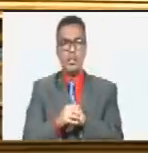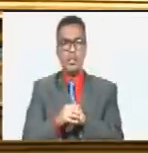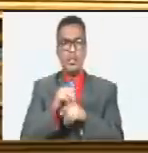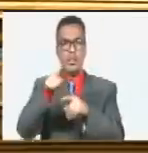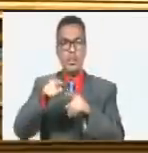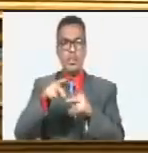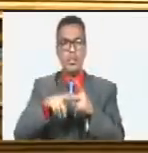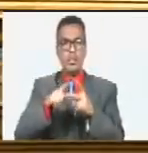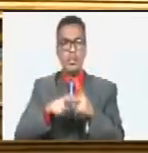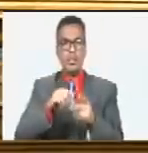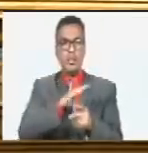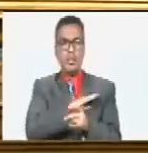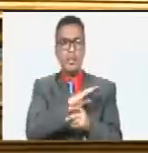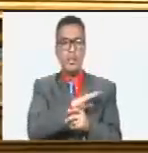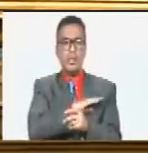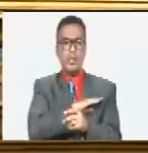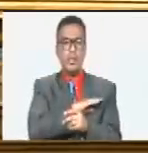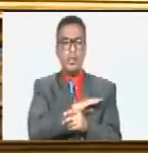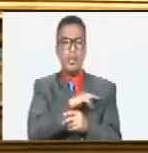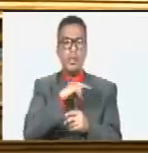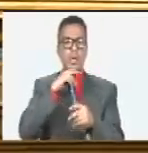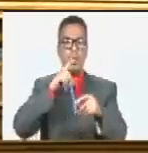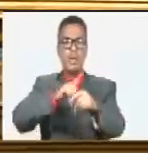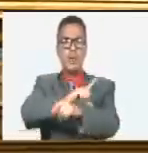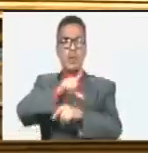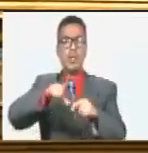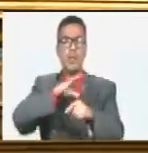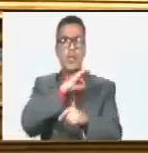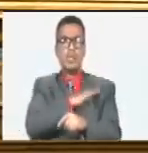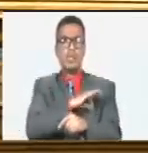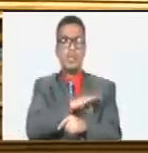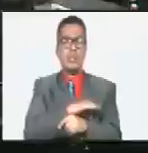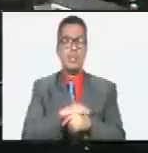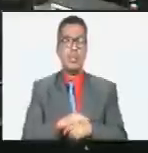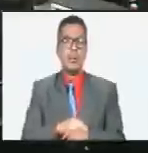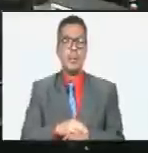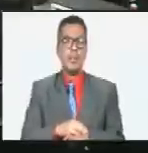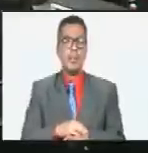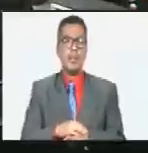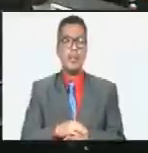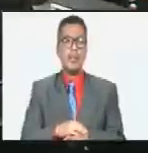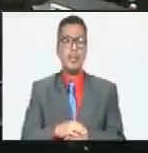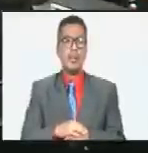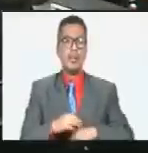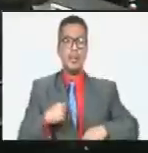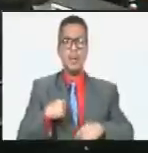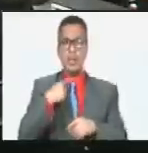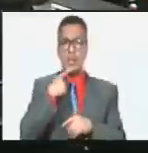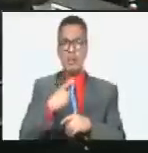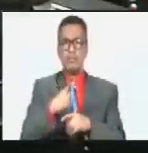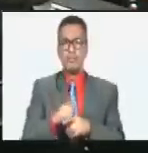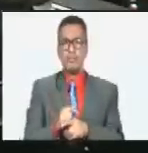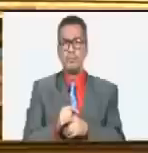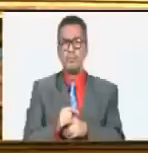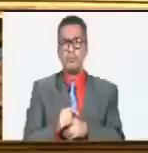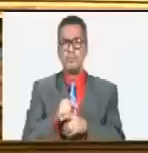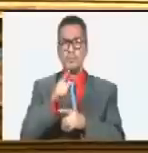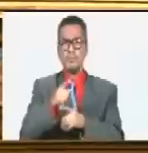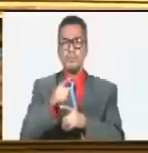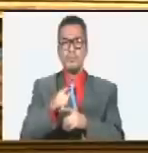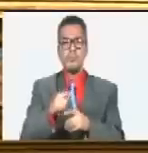padre, la Liga Socialista. Y yo voy a ver el escrutinio, que por cierto era un colegio de monjas, y